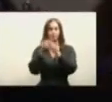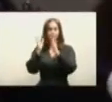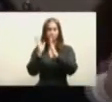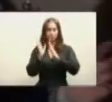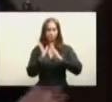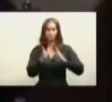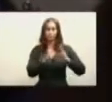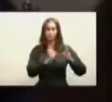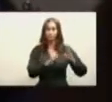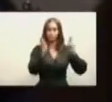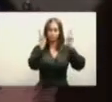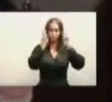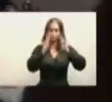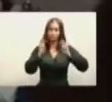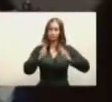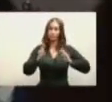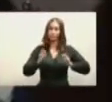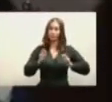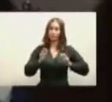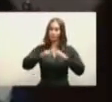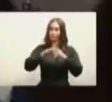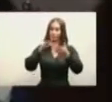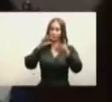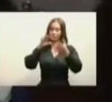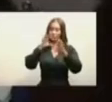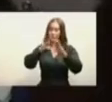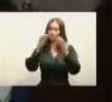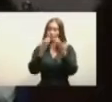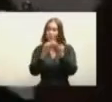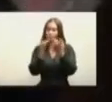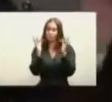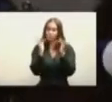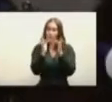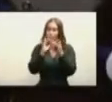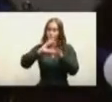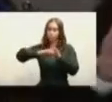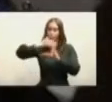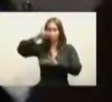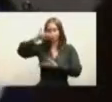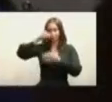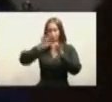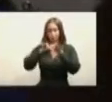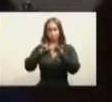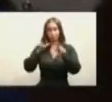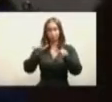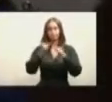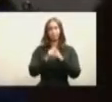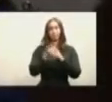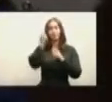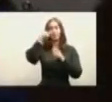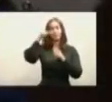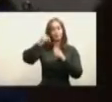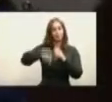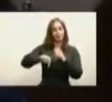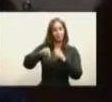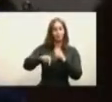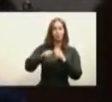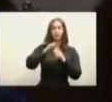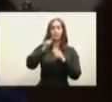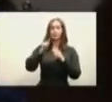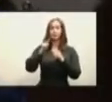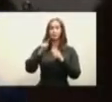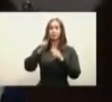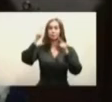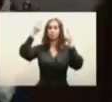a través de este bono estudio contigo o sea lo que veo aquí es que son informaciones como tan generales se